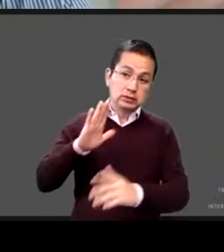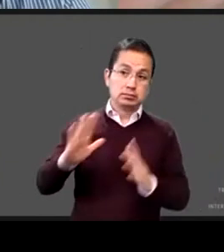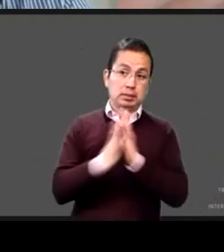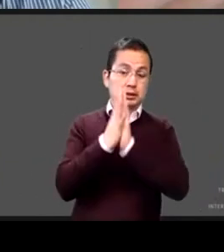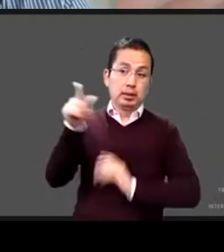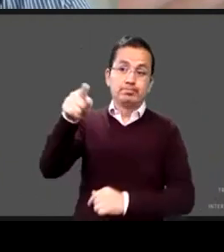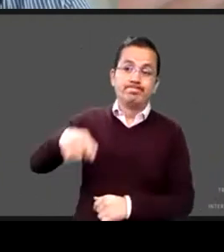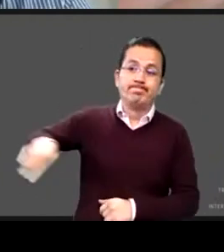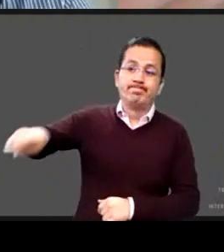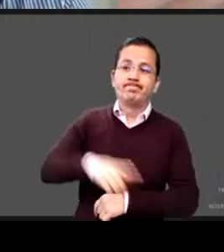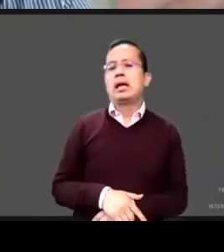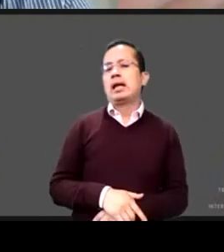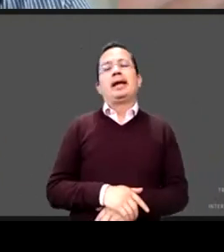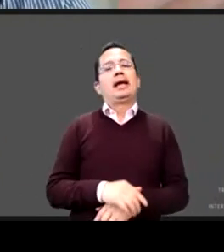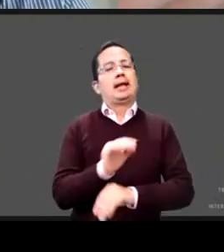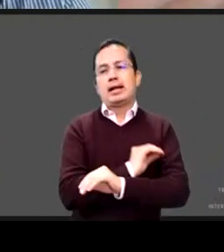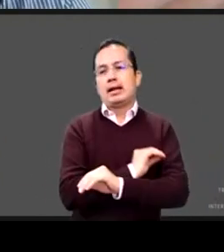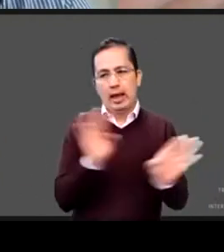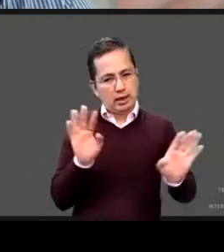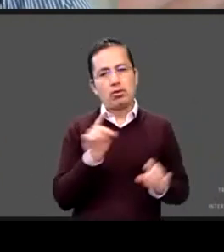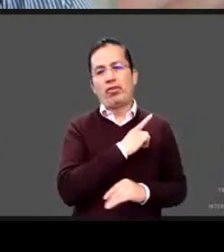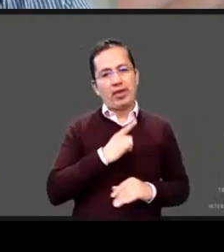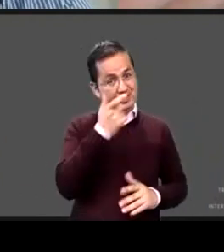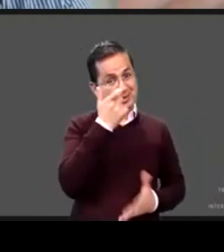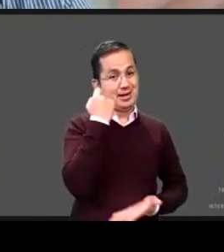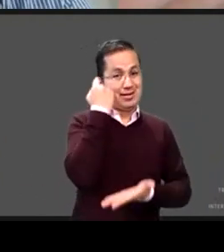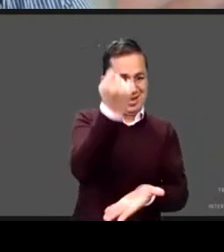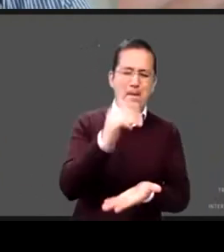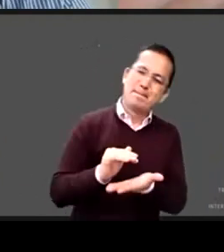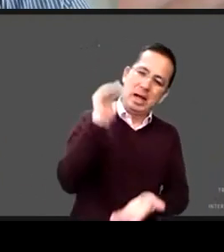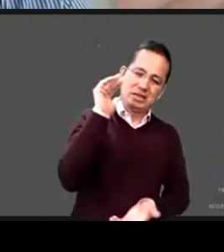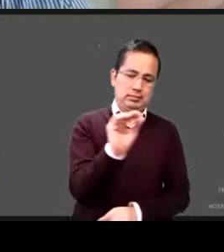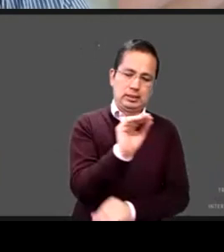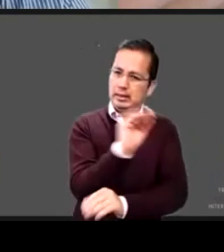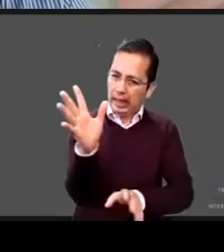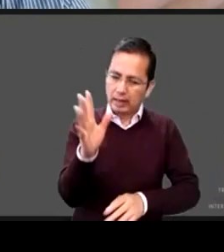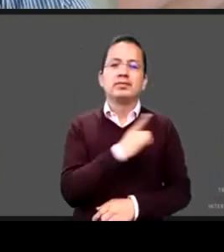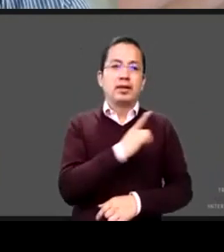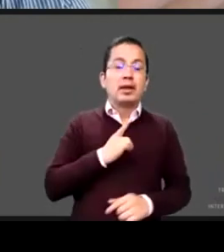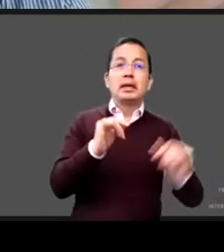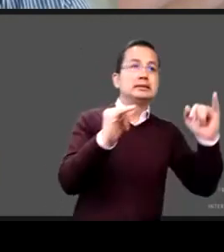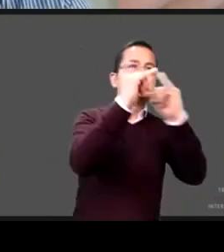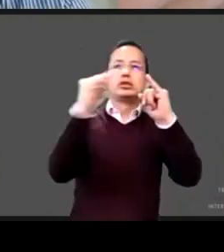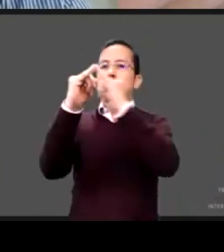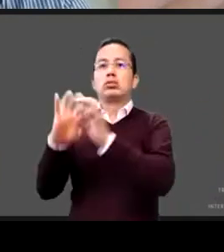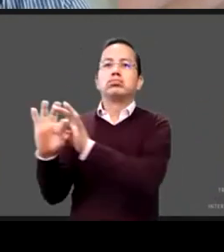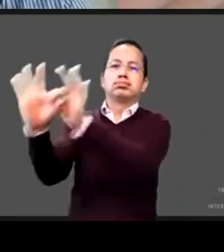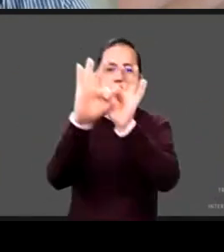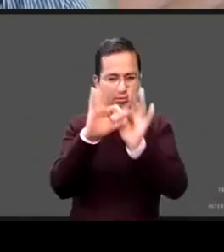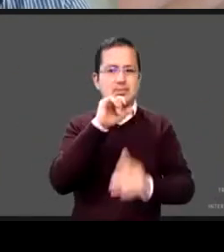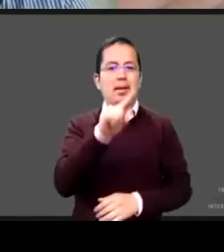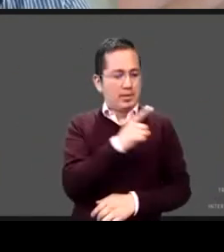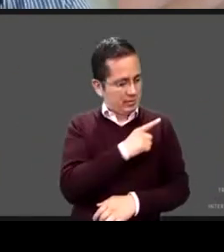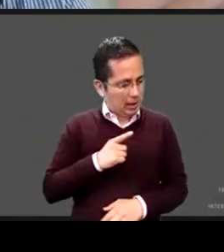presupuesto, eso lo tenemos claro, se requiere más coordinación. No todo es un tema de presupuesto. También a veces tenemos muchos